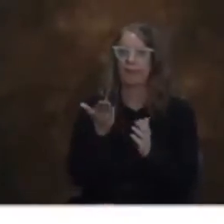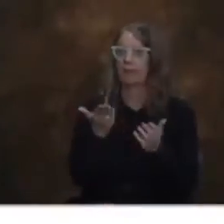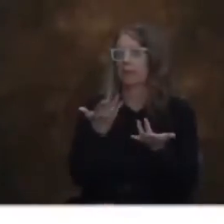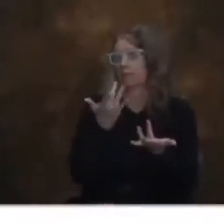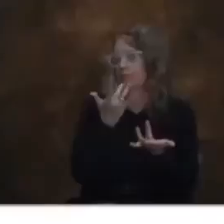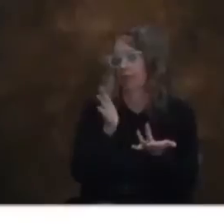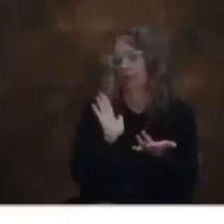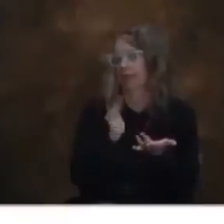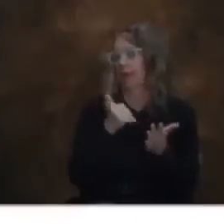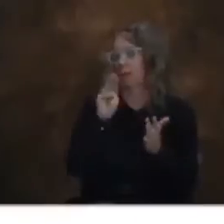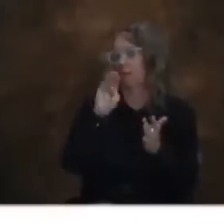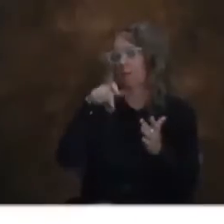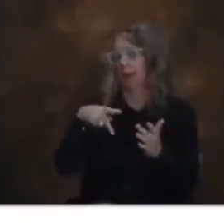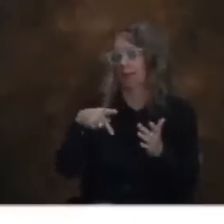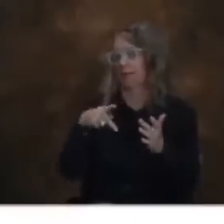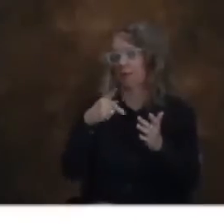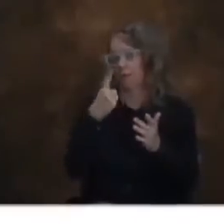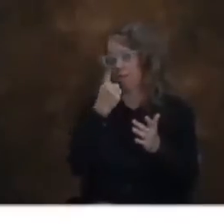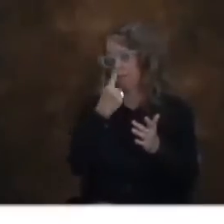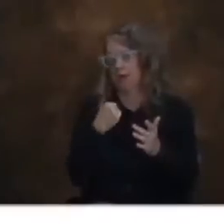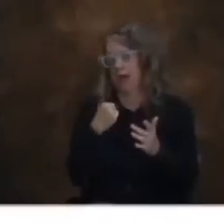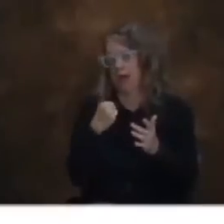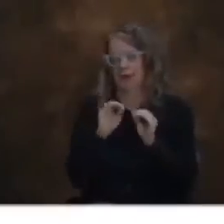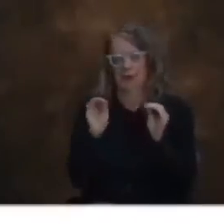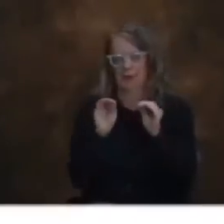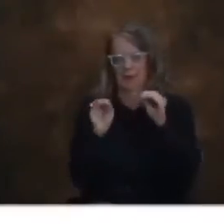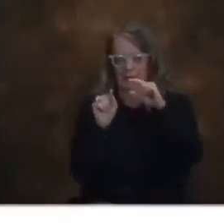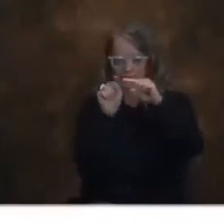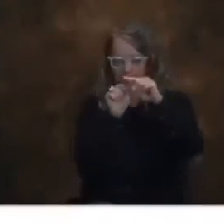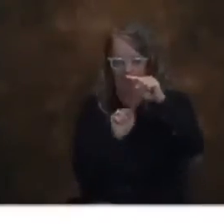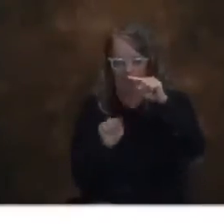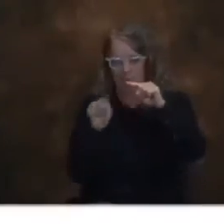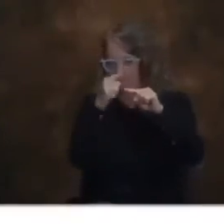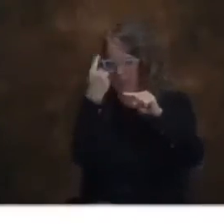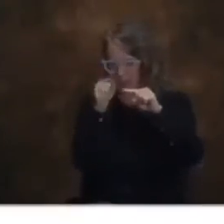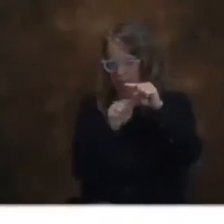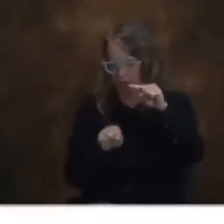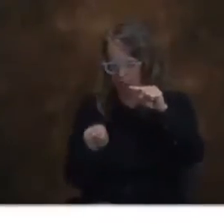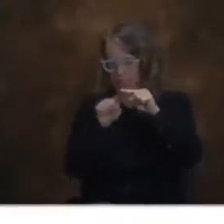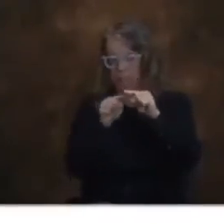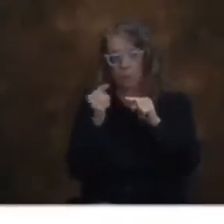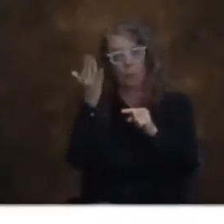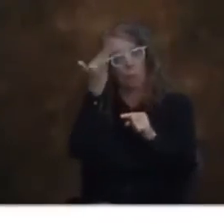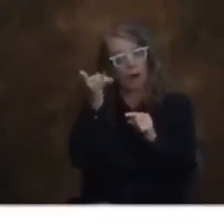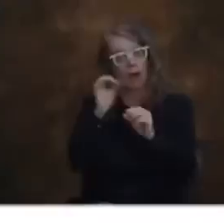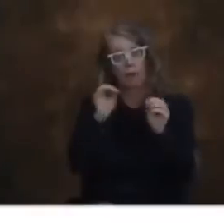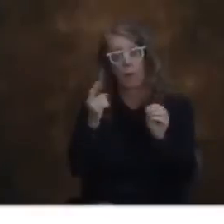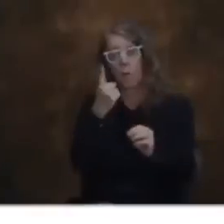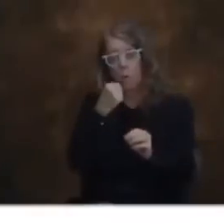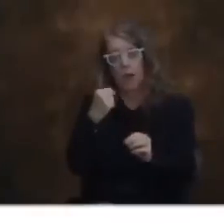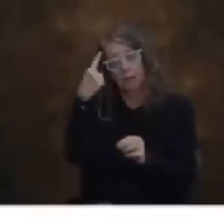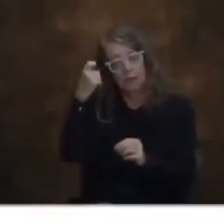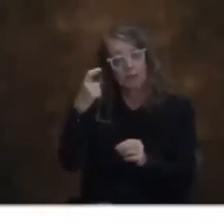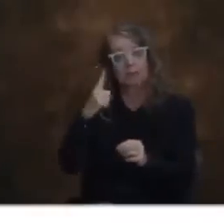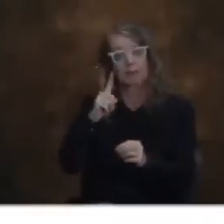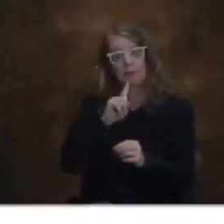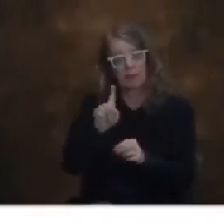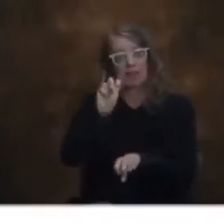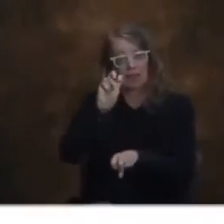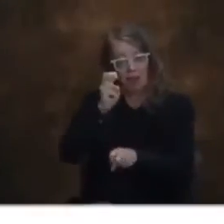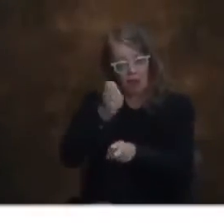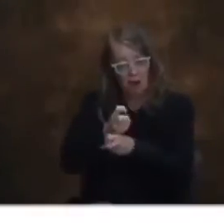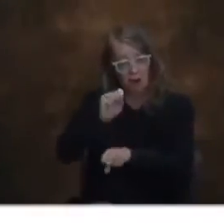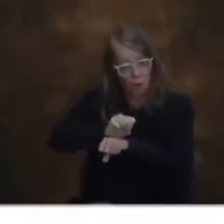color rojo cereza brillante y eso se debe en parte al largo trabajo de todos los proveedores de vacunas en el cuidado de bangkok que incluyen